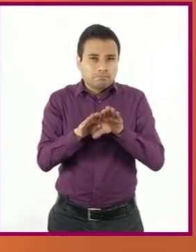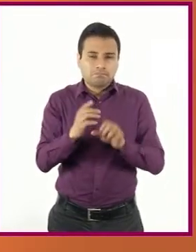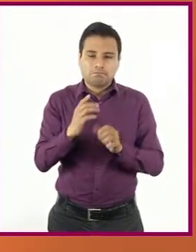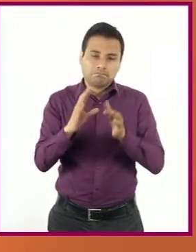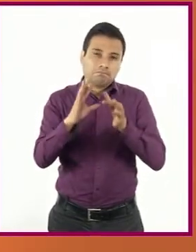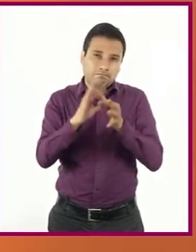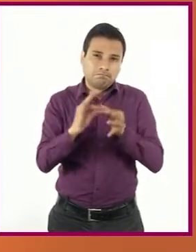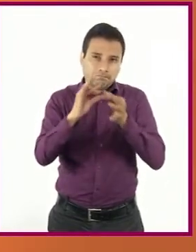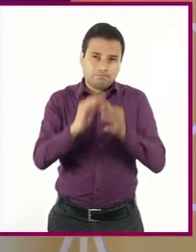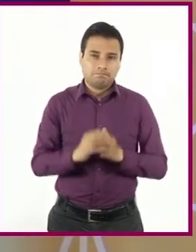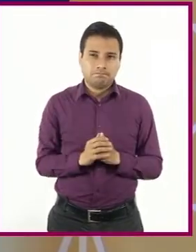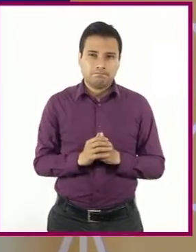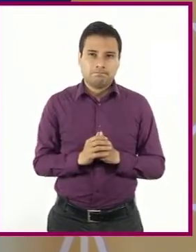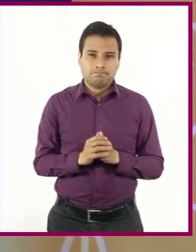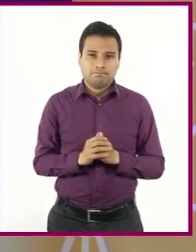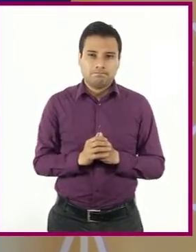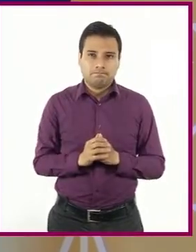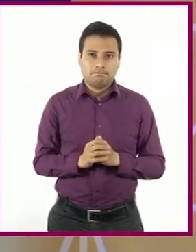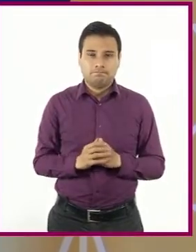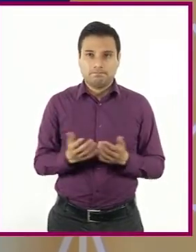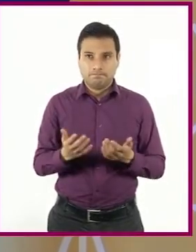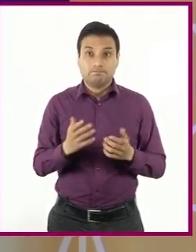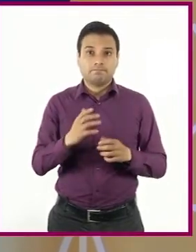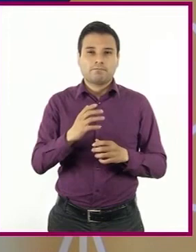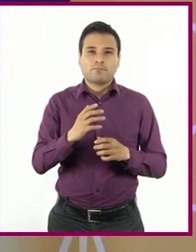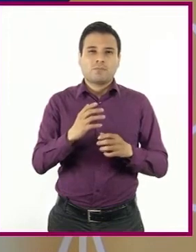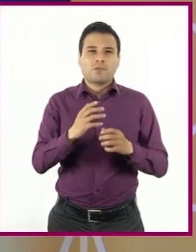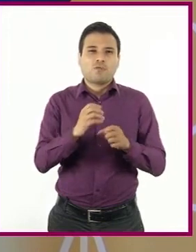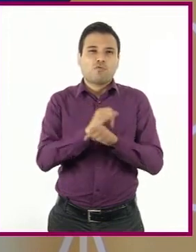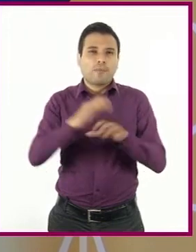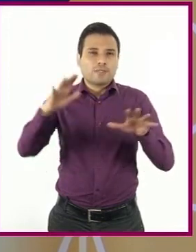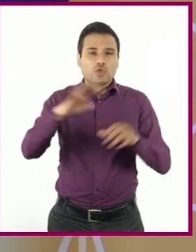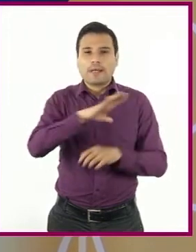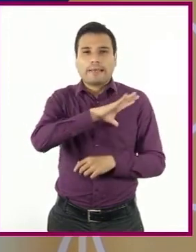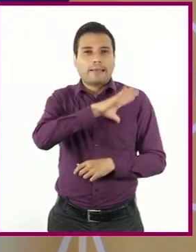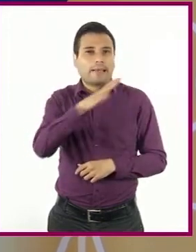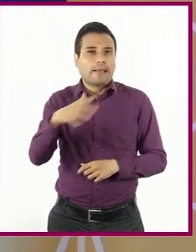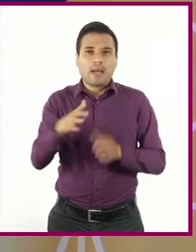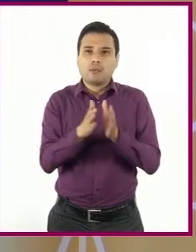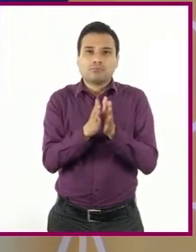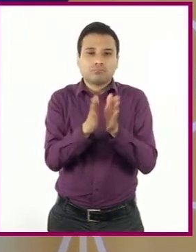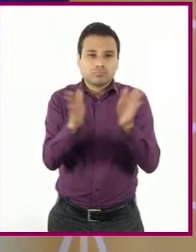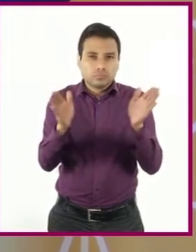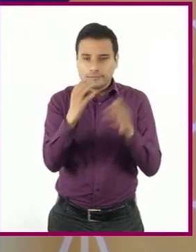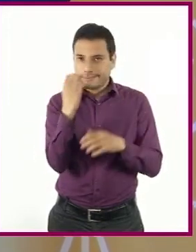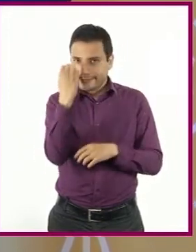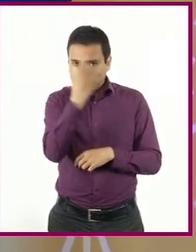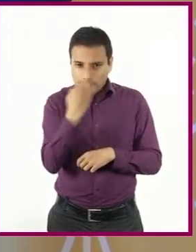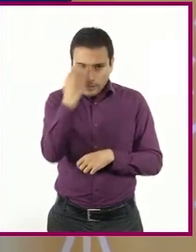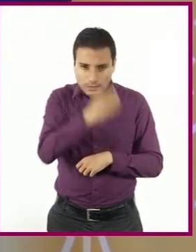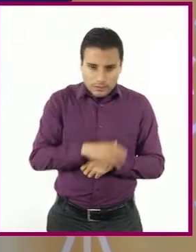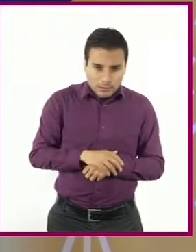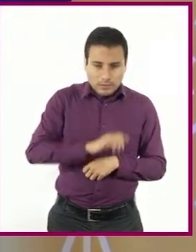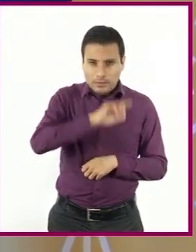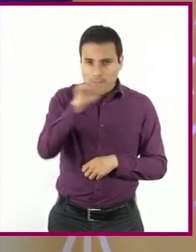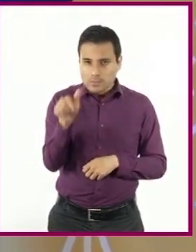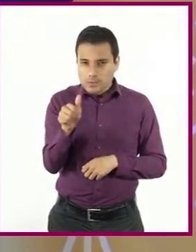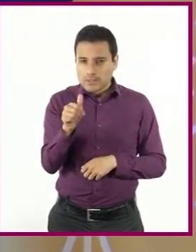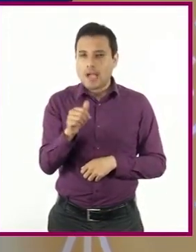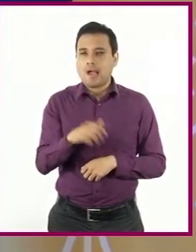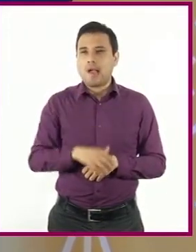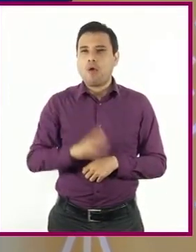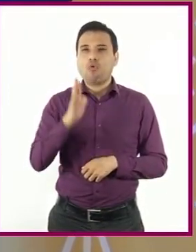relevantes, deducir de tales generalizaciones y de las condiciones iniciales predicciones concernientes